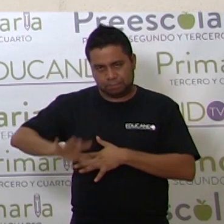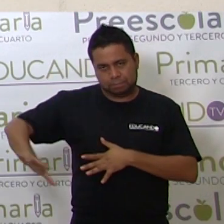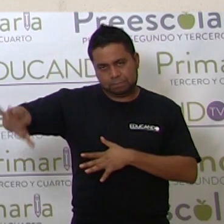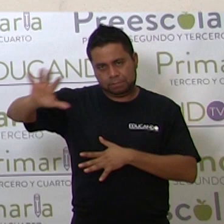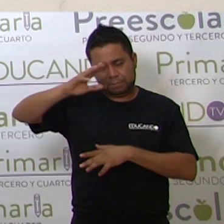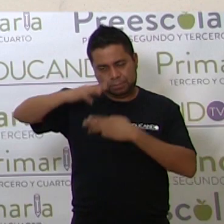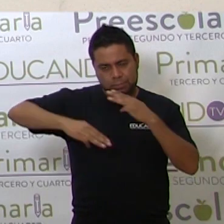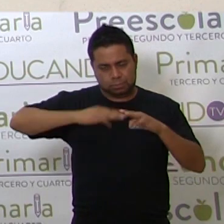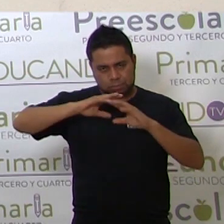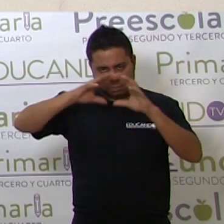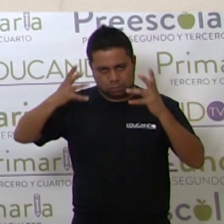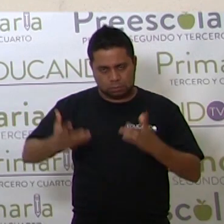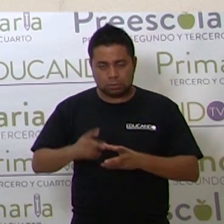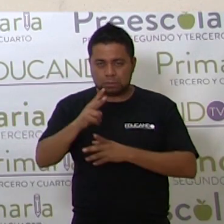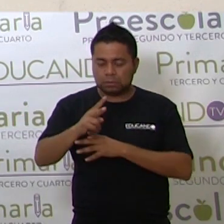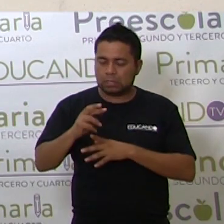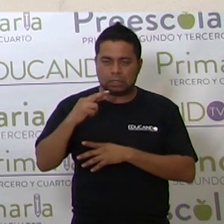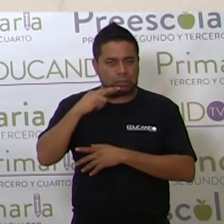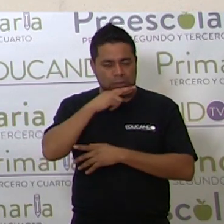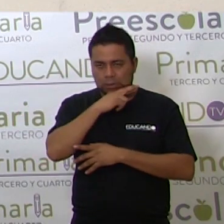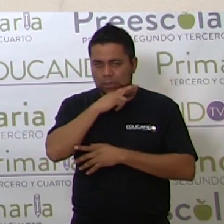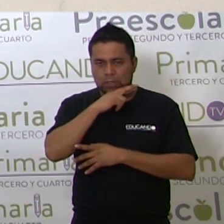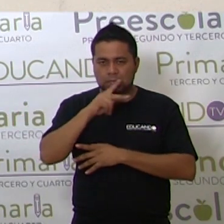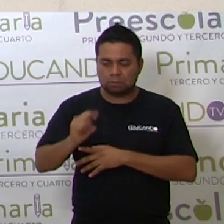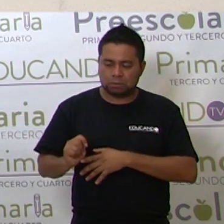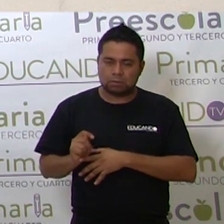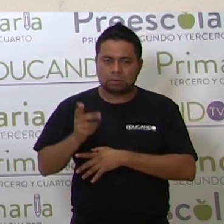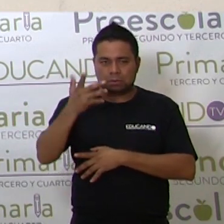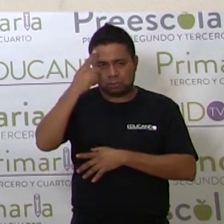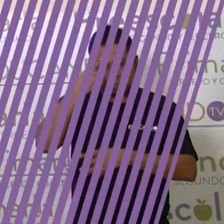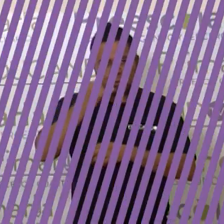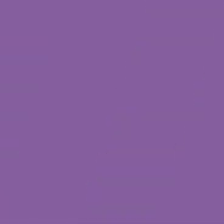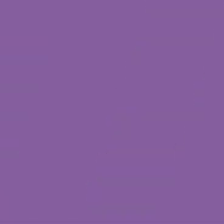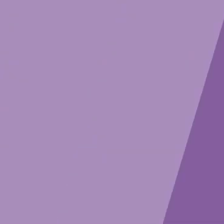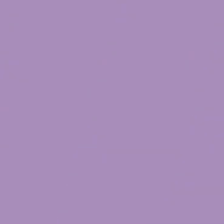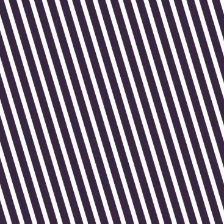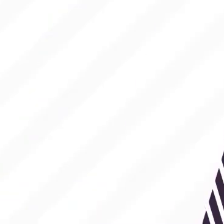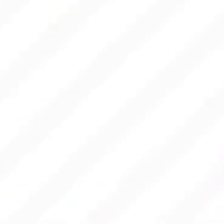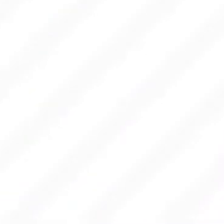que iba evolucionando mucho más rápido la información